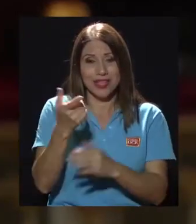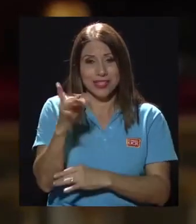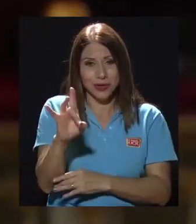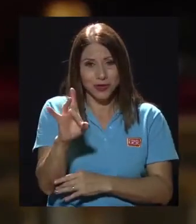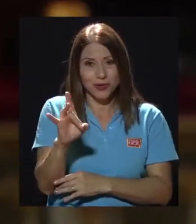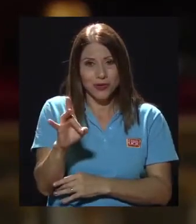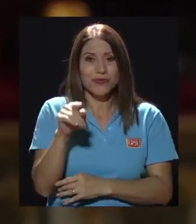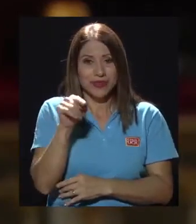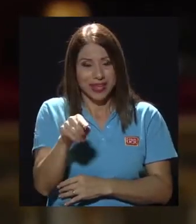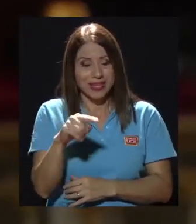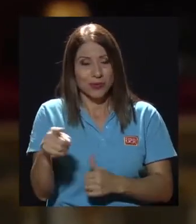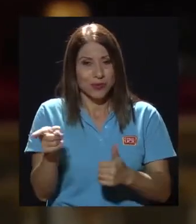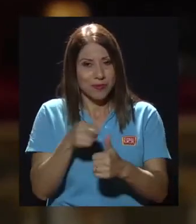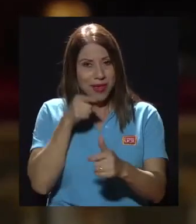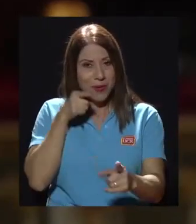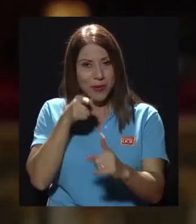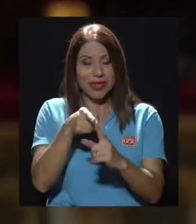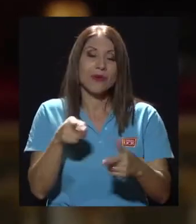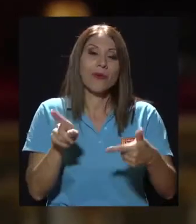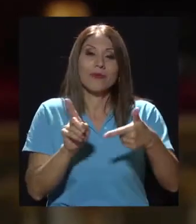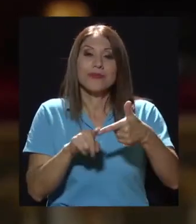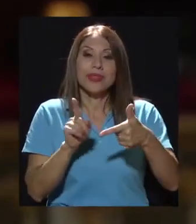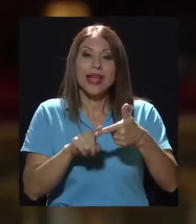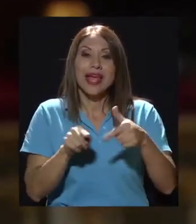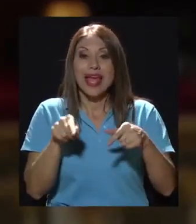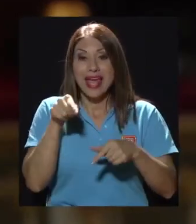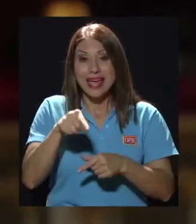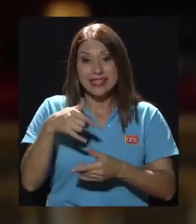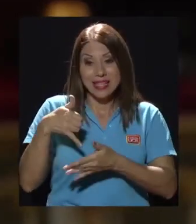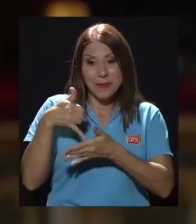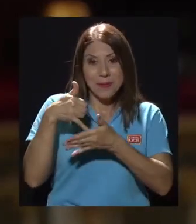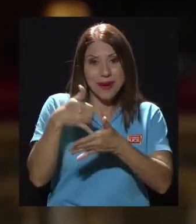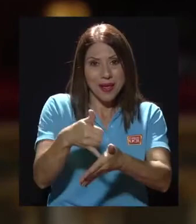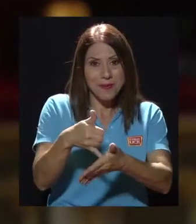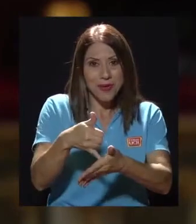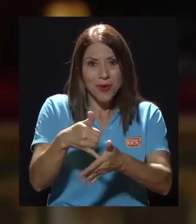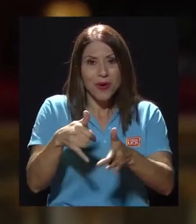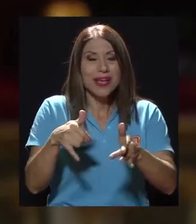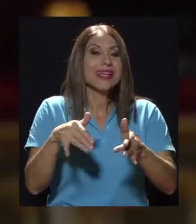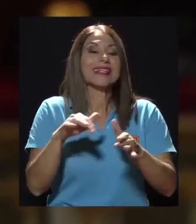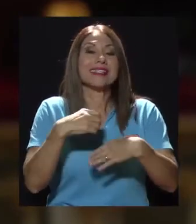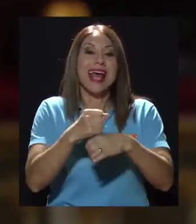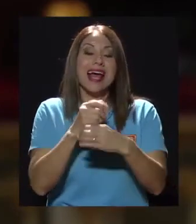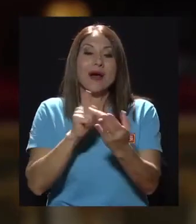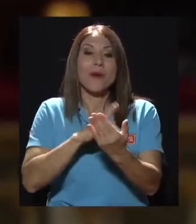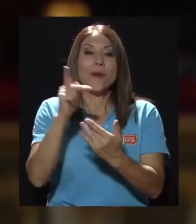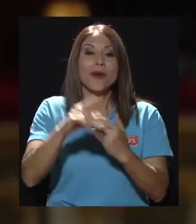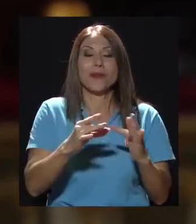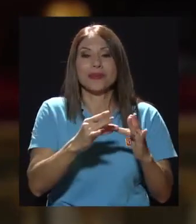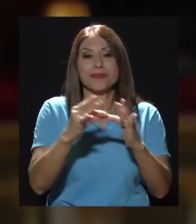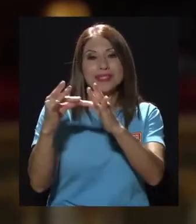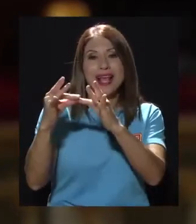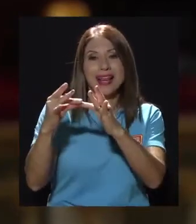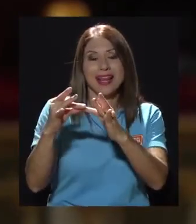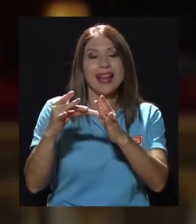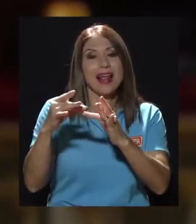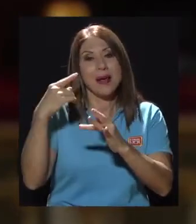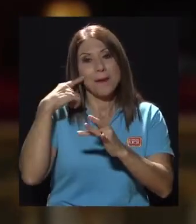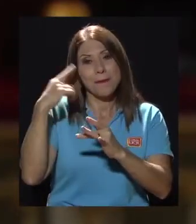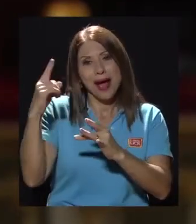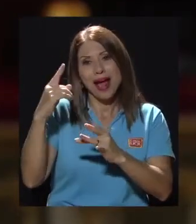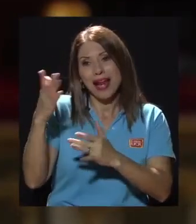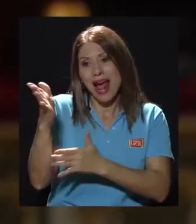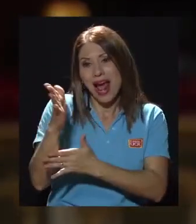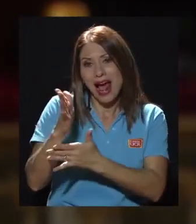la mesa también que este premio sea grabado en su totalidad como un especial para una producción que realicemos